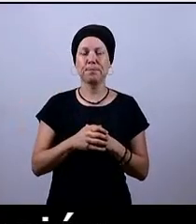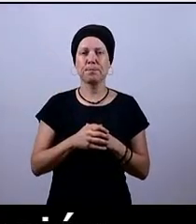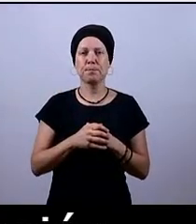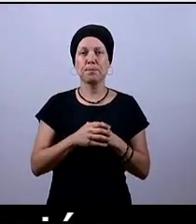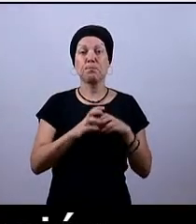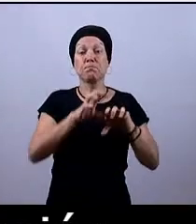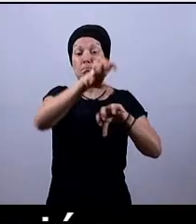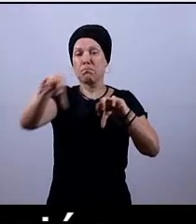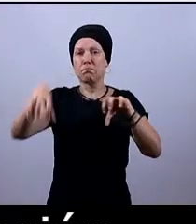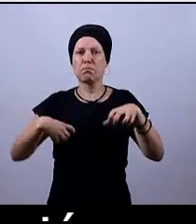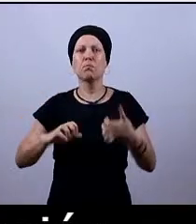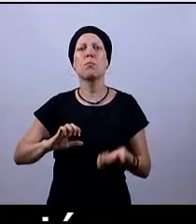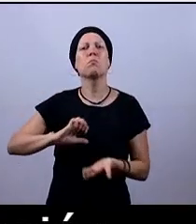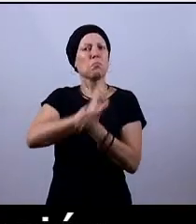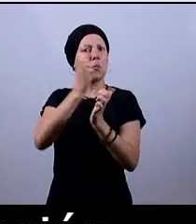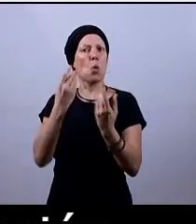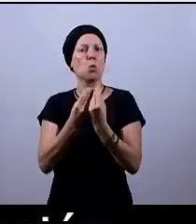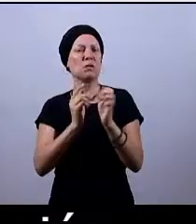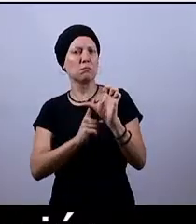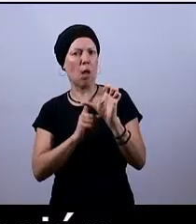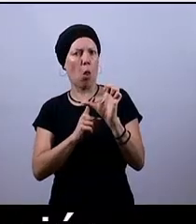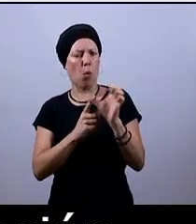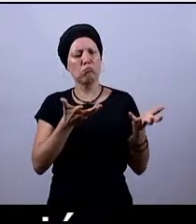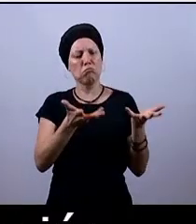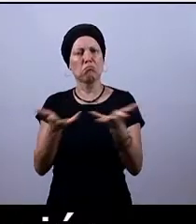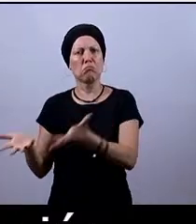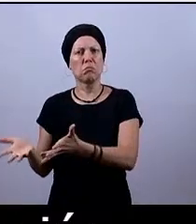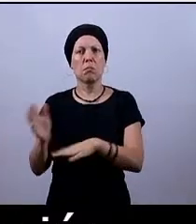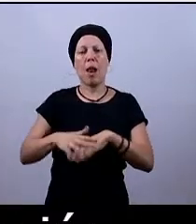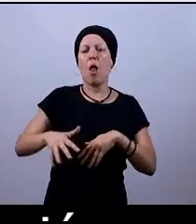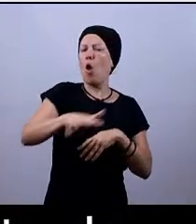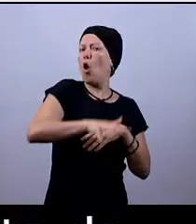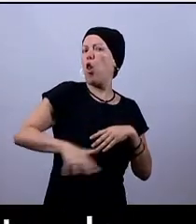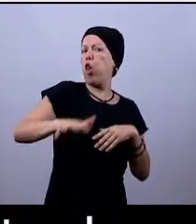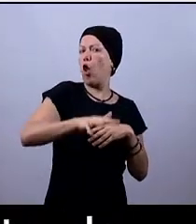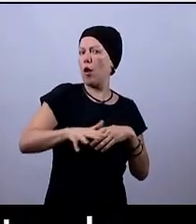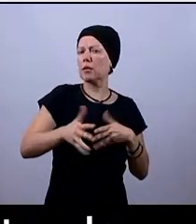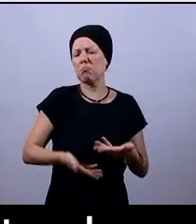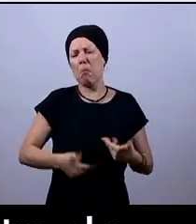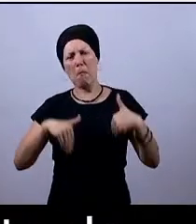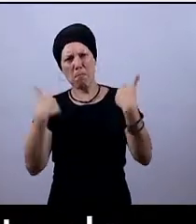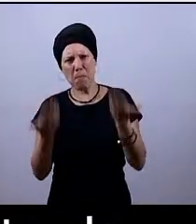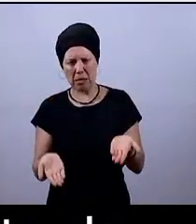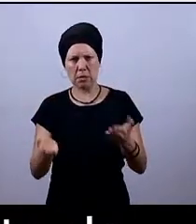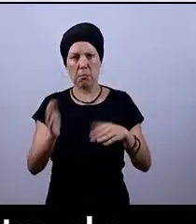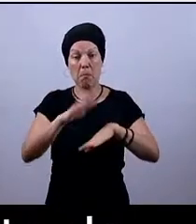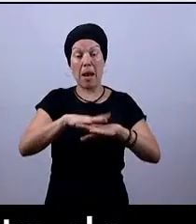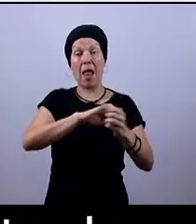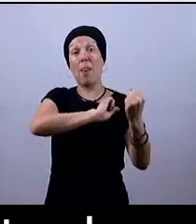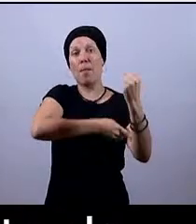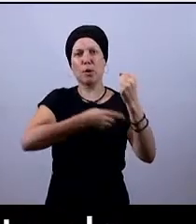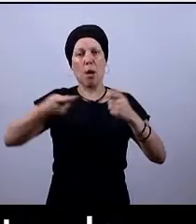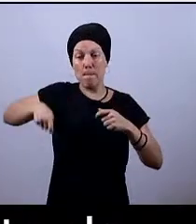serán cedidas a la Junta de Extremadura para contar con más espacios en Cáceres dedicados al deporte profesional.